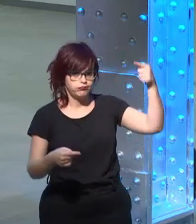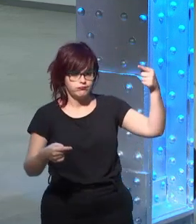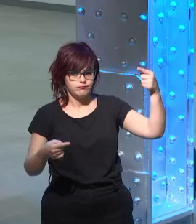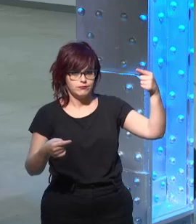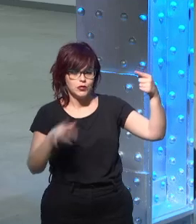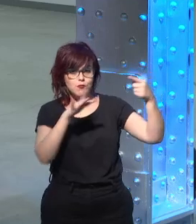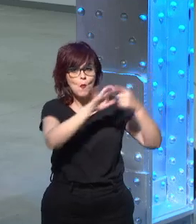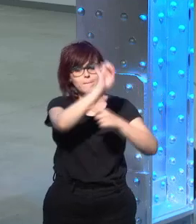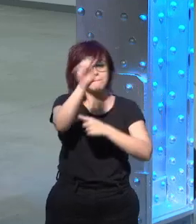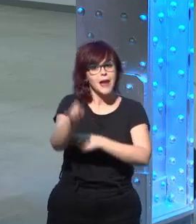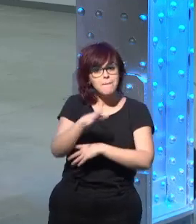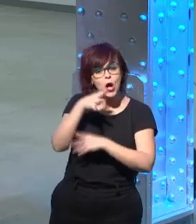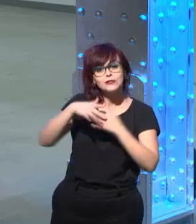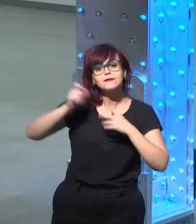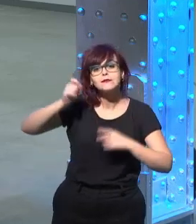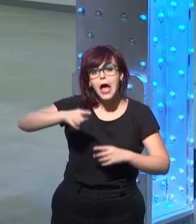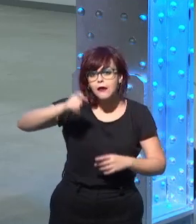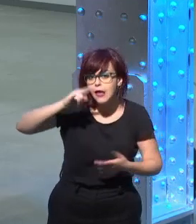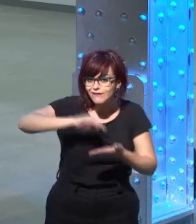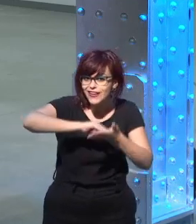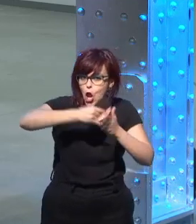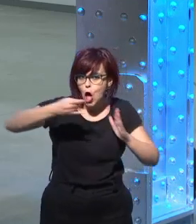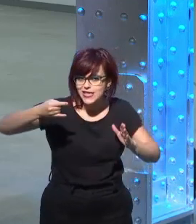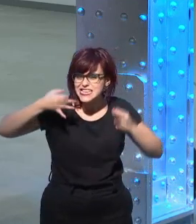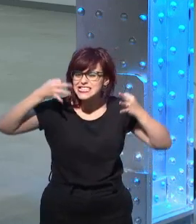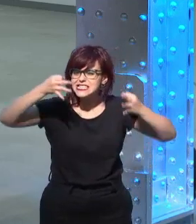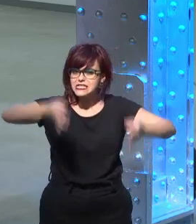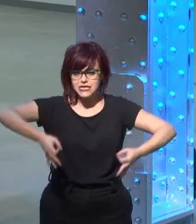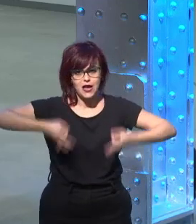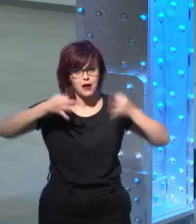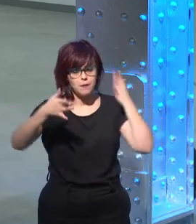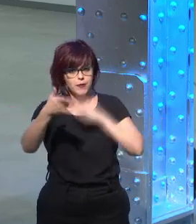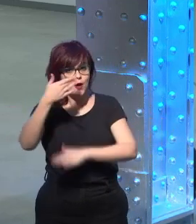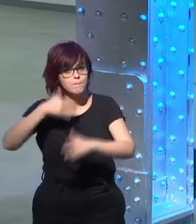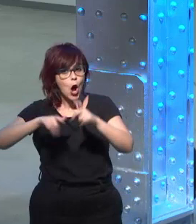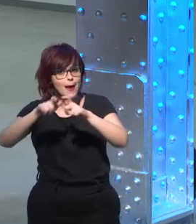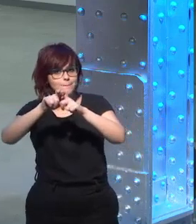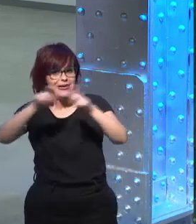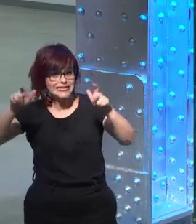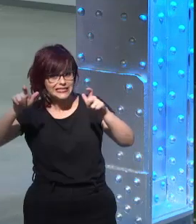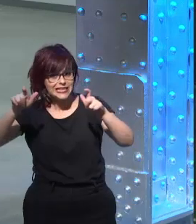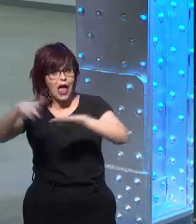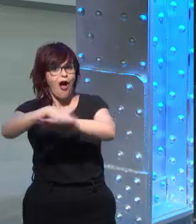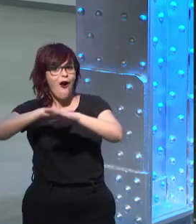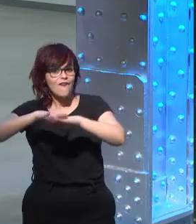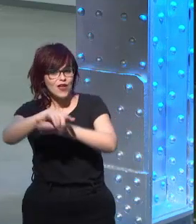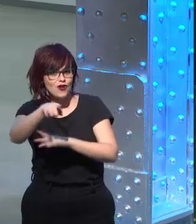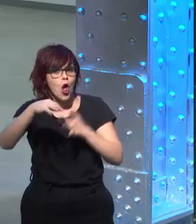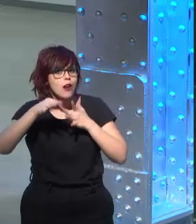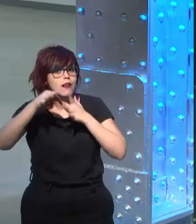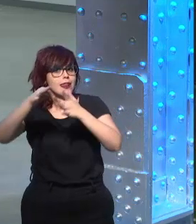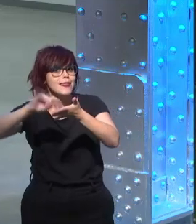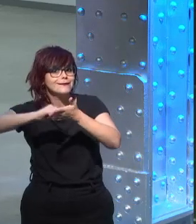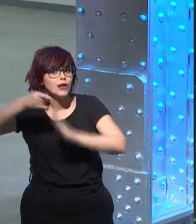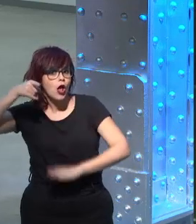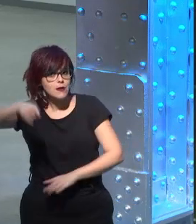en la historia, porque siempre la tecnología entraba por las empresas e incluso por las administraciones. No